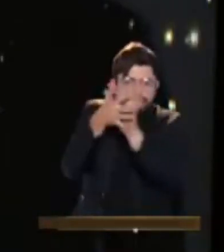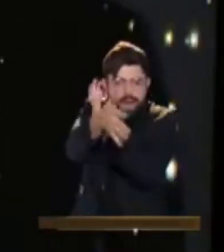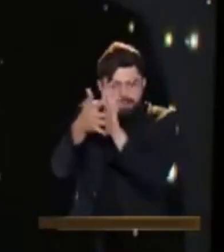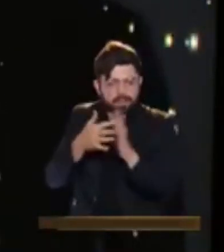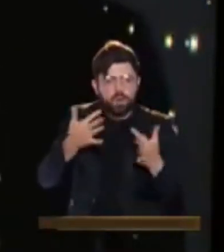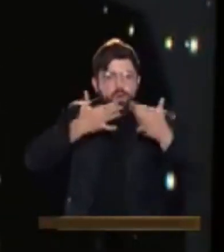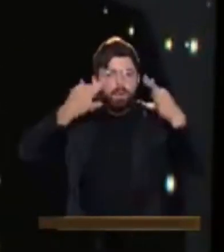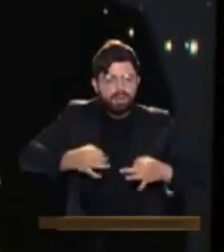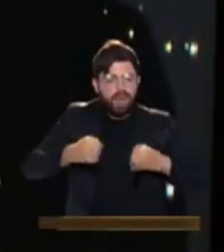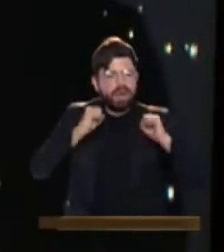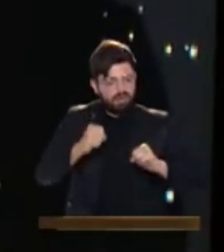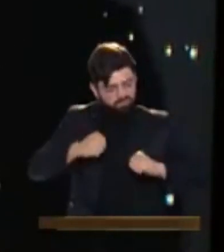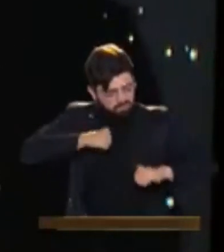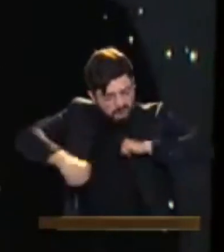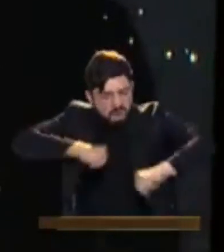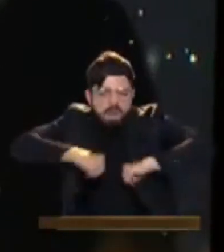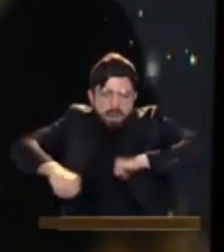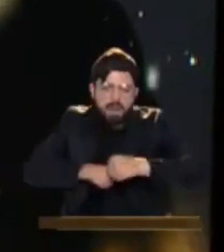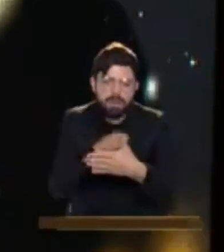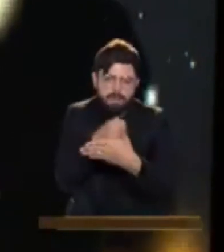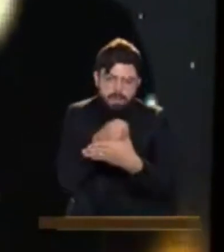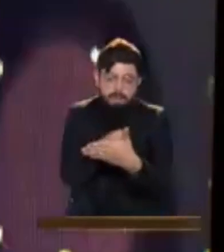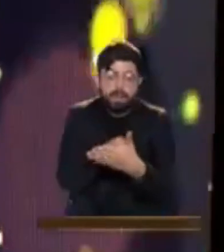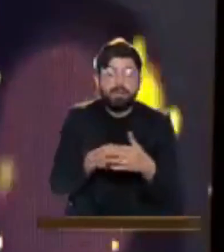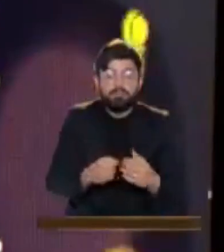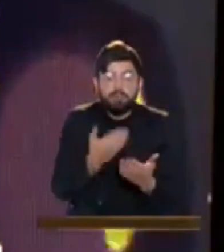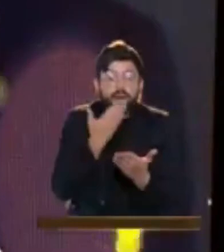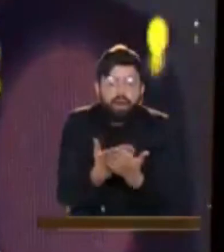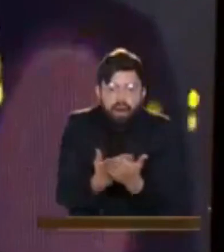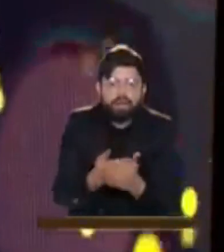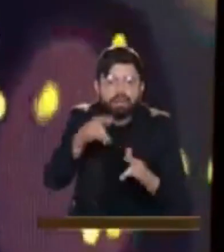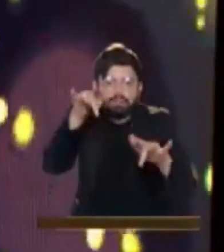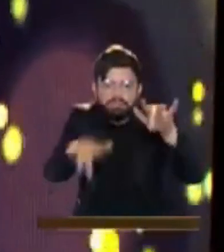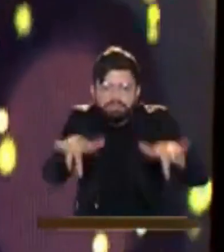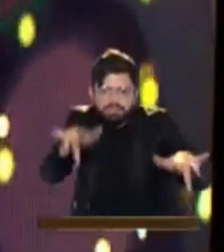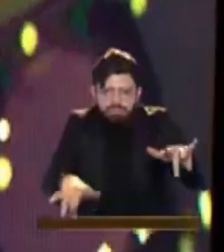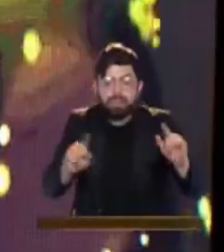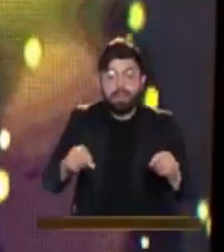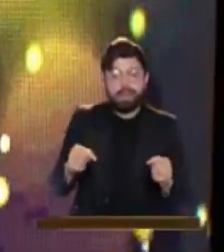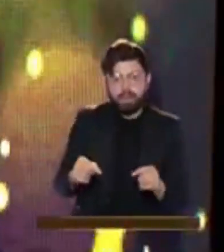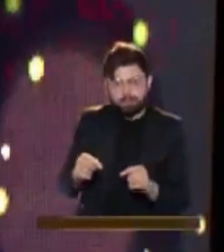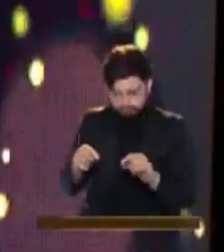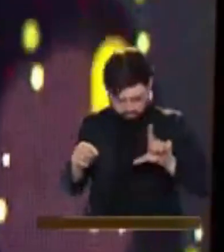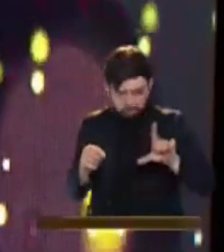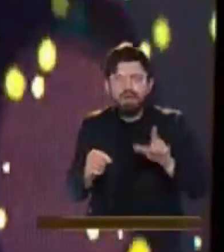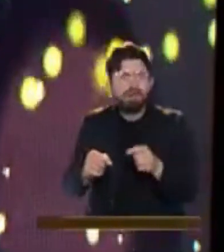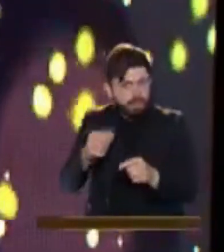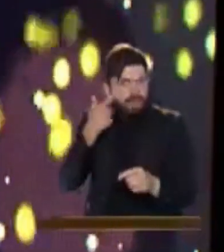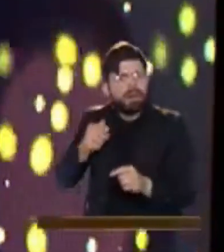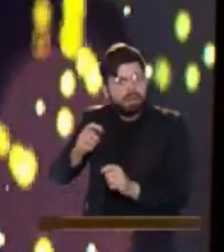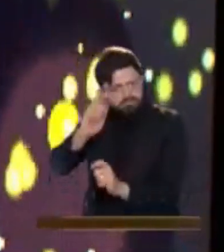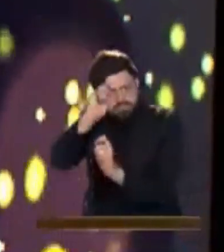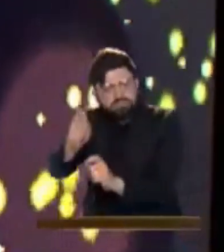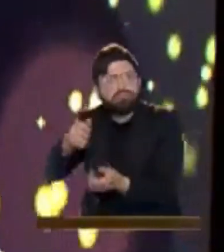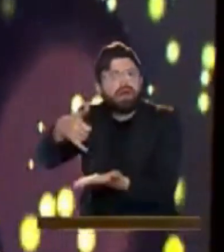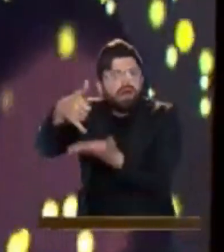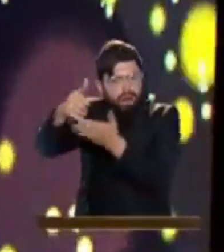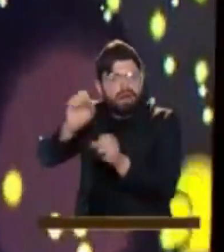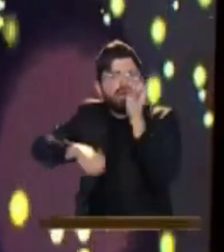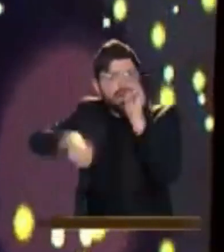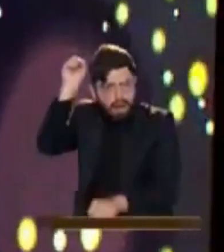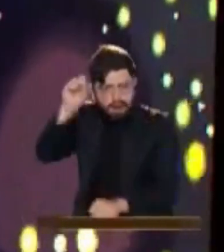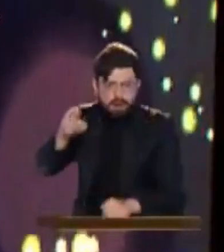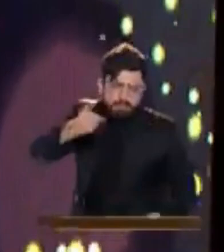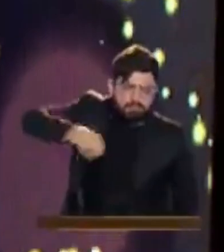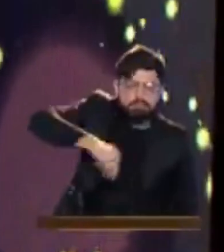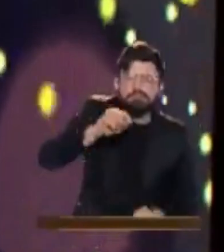y con rigor. Gracias a todos los presentes, a los nominados, por supuesto también a los ganadores, quienes nos inspiran y nos recuerdan siempre